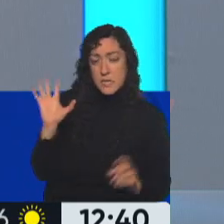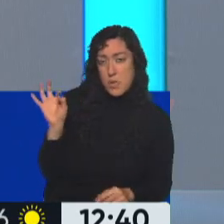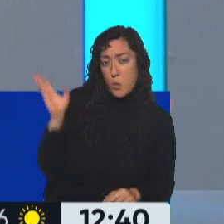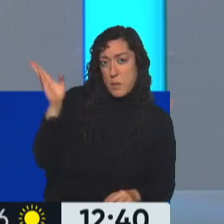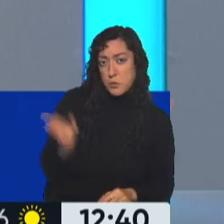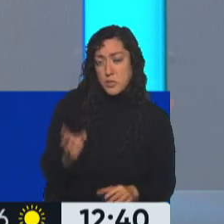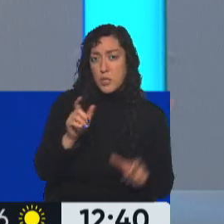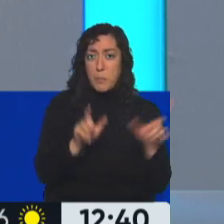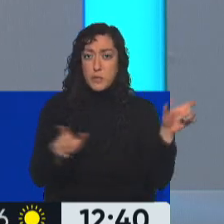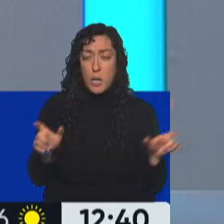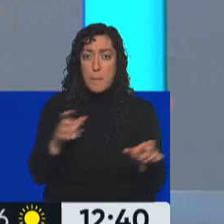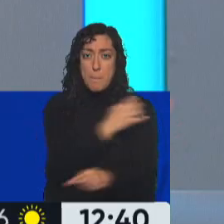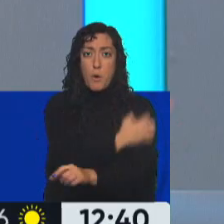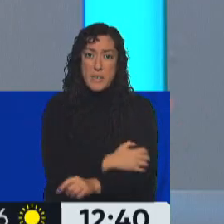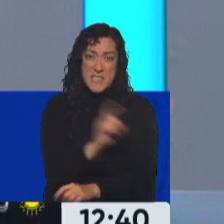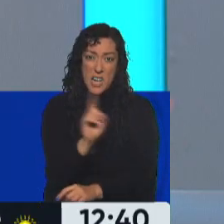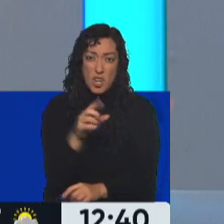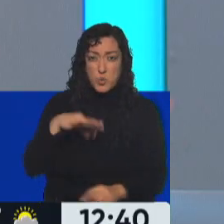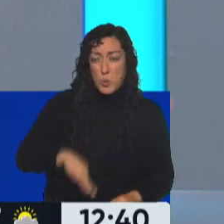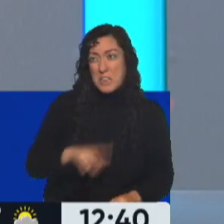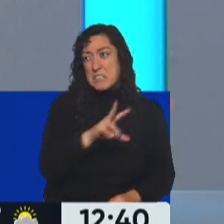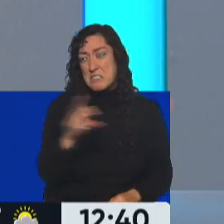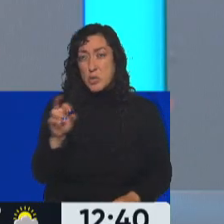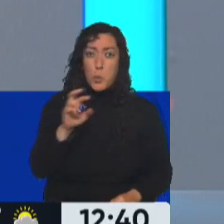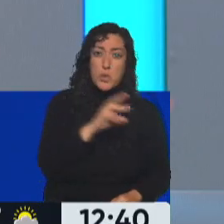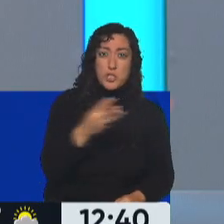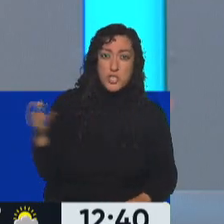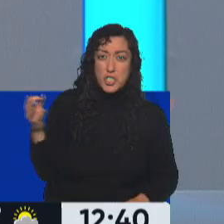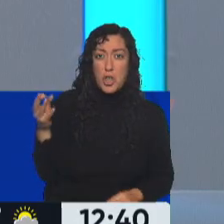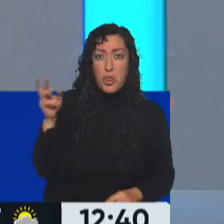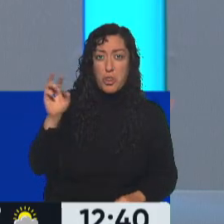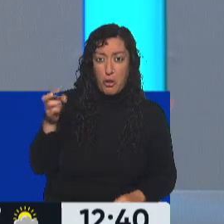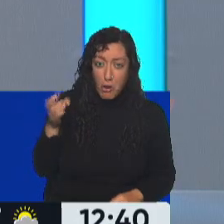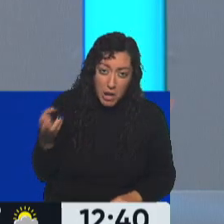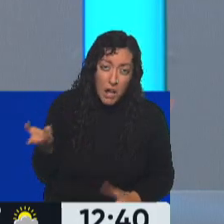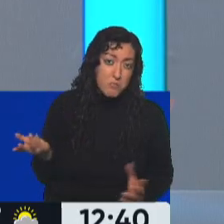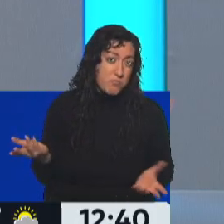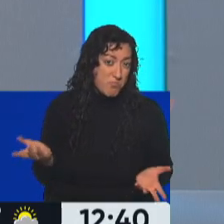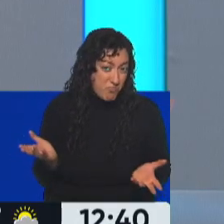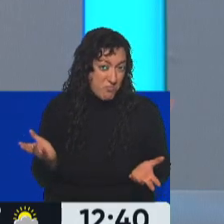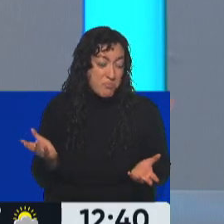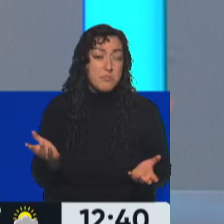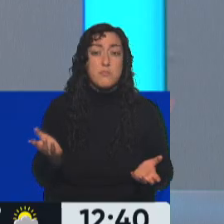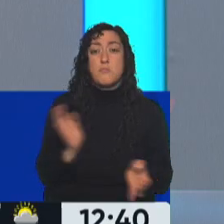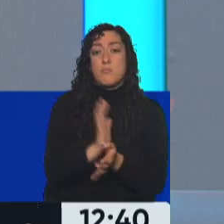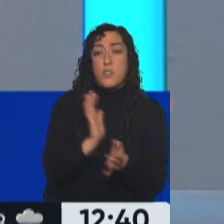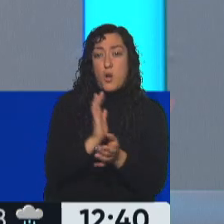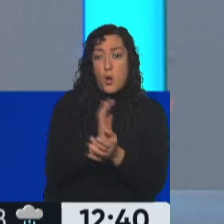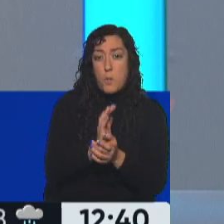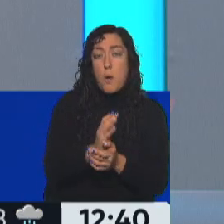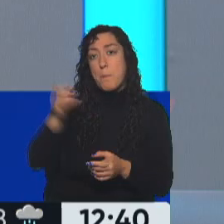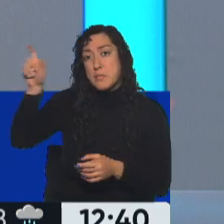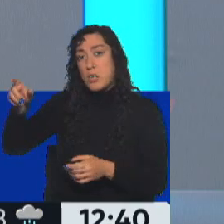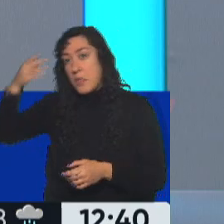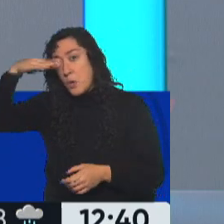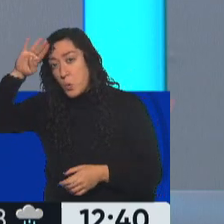están en pobreza con salarios de 300, 400 dólares? Que es un salario de 300, 400 dólares son 10 veces lo que gana un cubano.